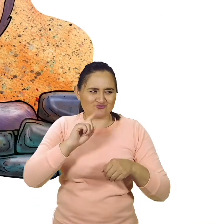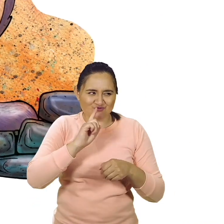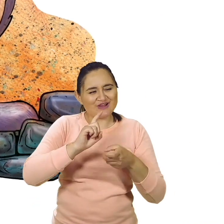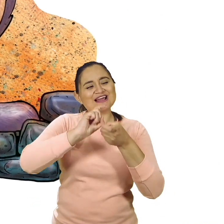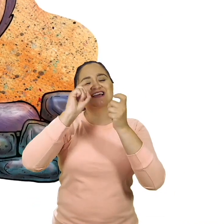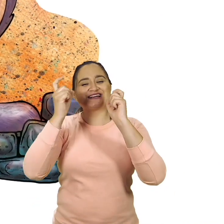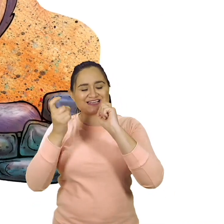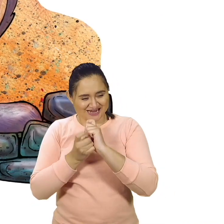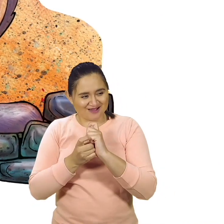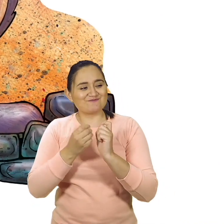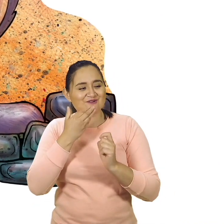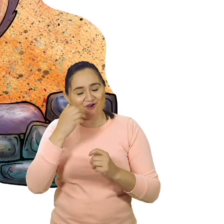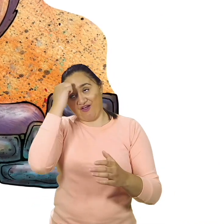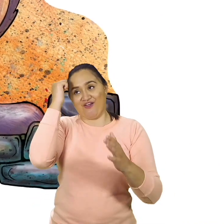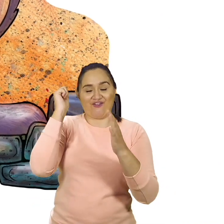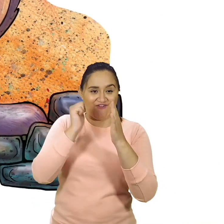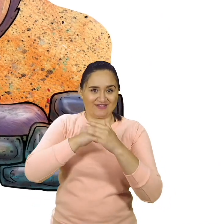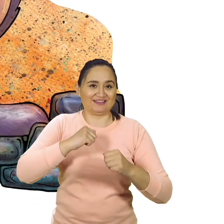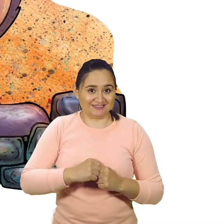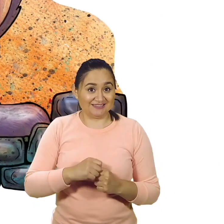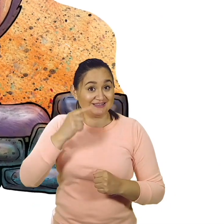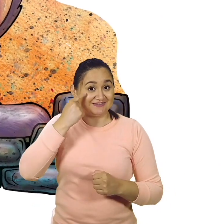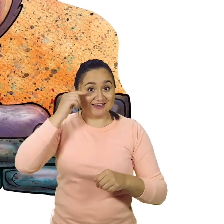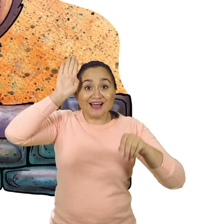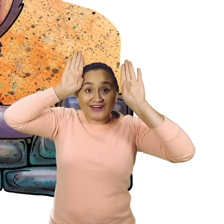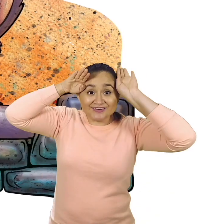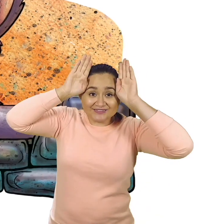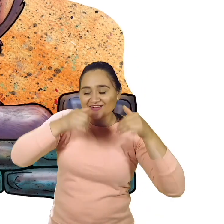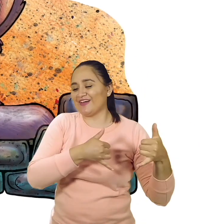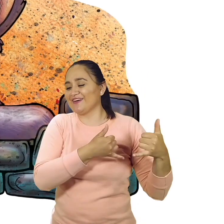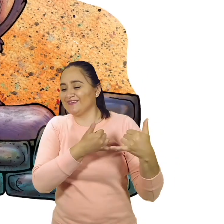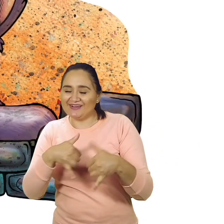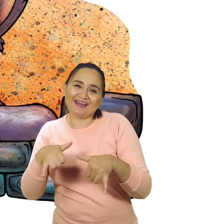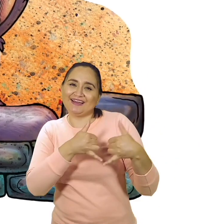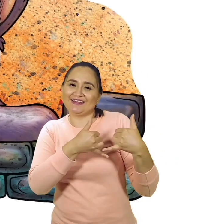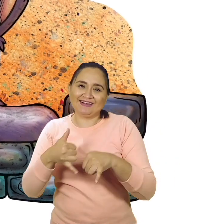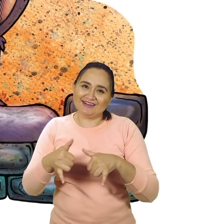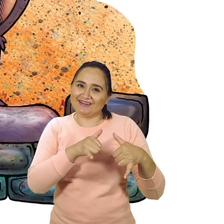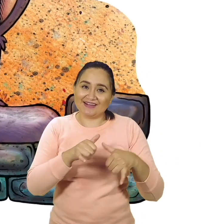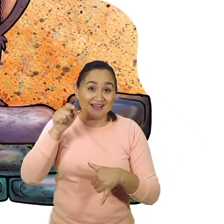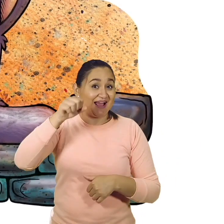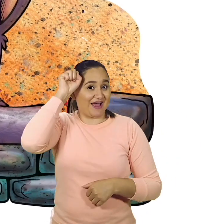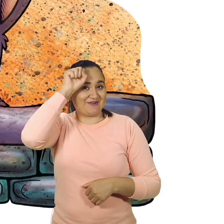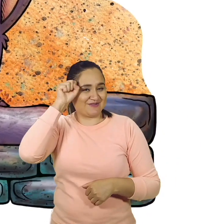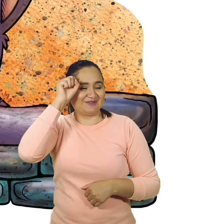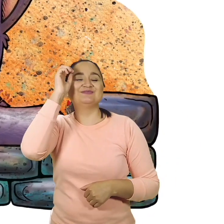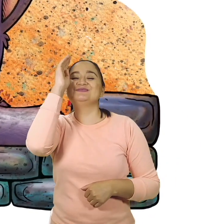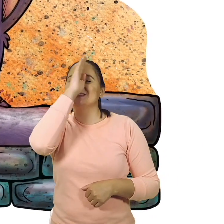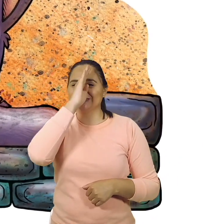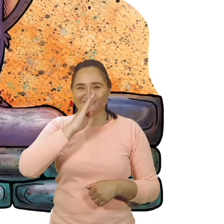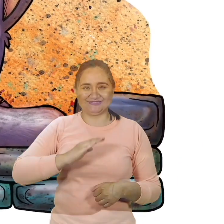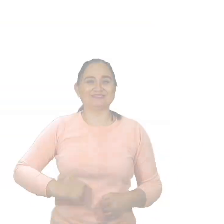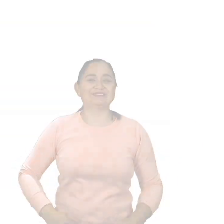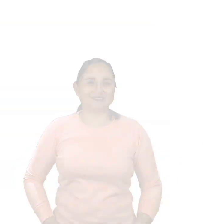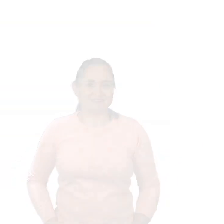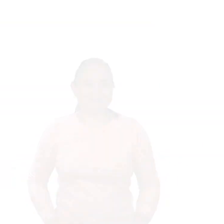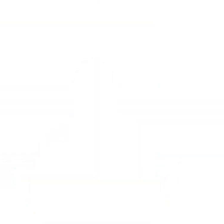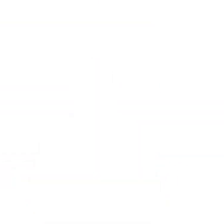Despistado. Y Bruno, que no se perdía ni un solo partido, nunca más volvió a ser un burro